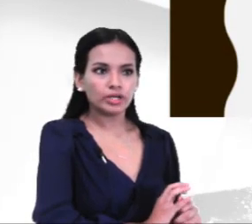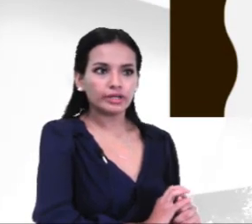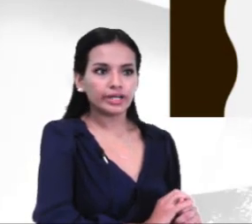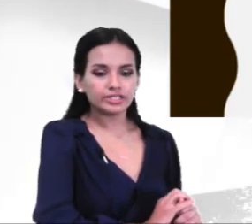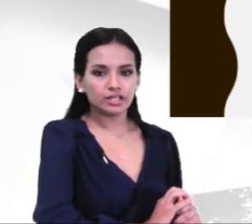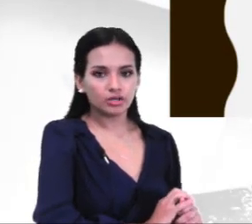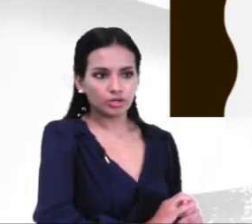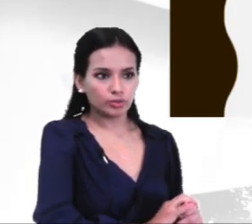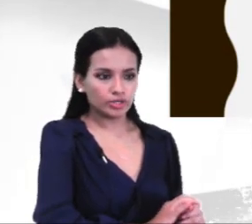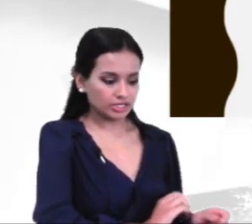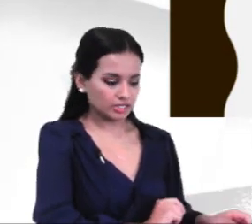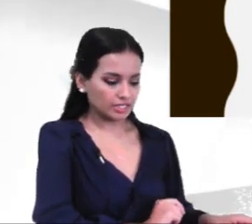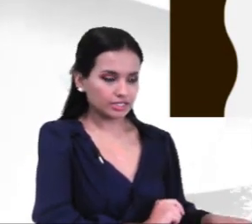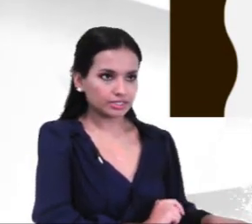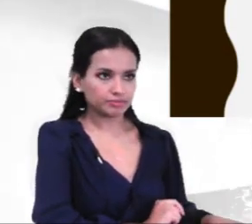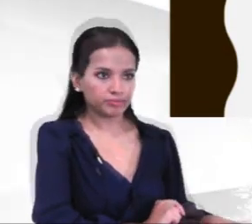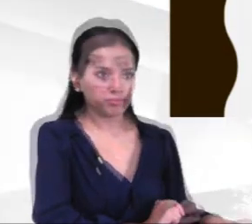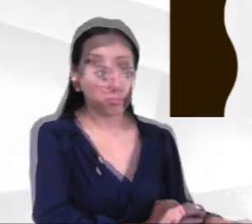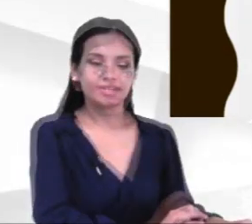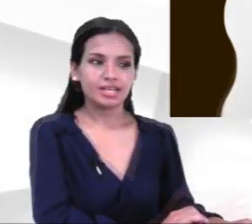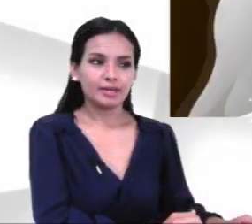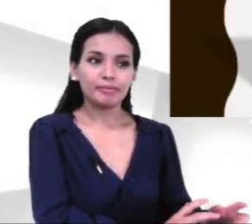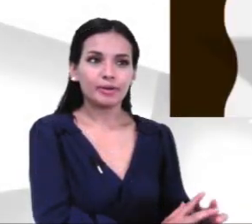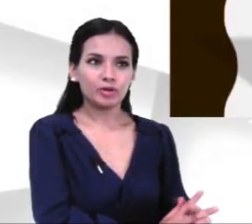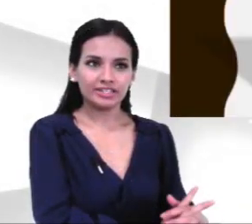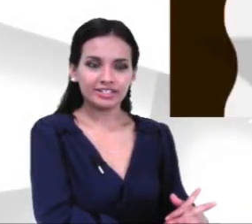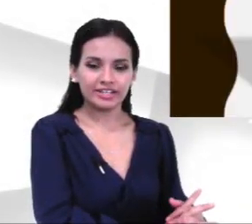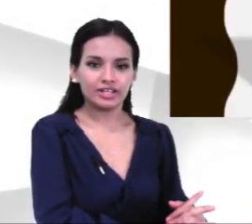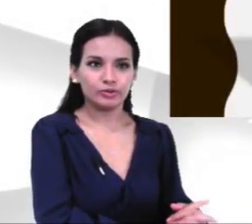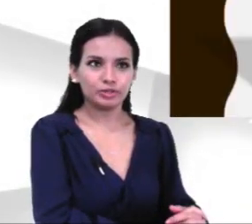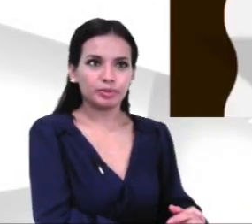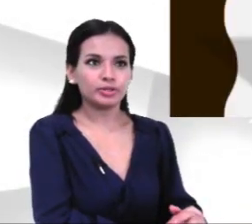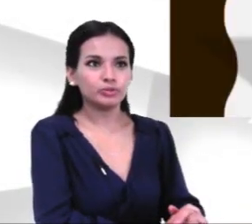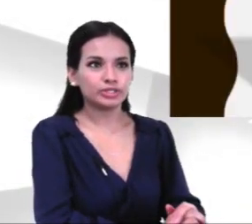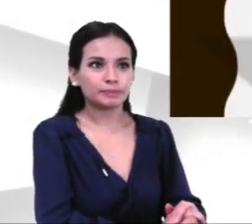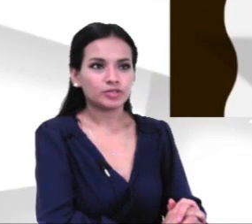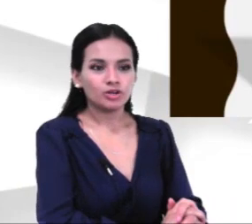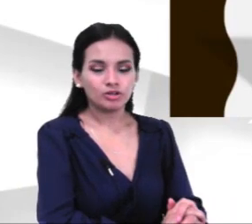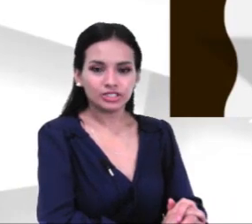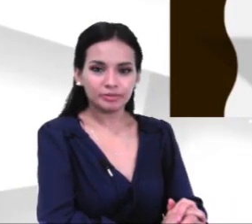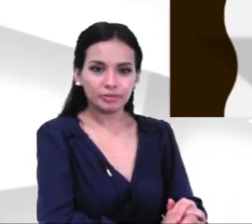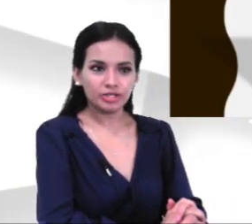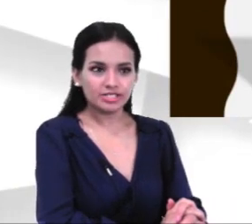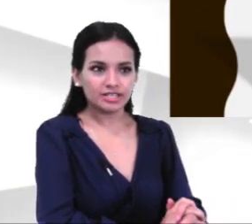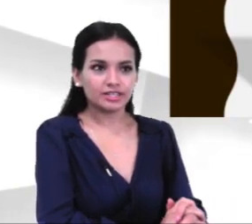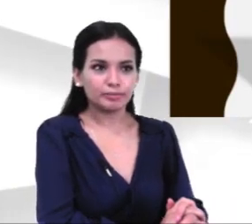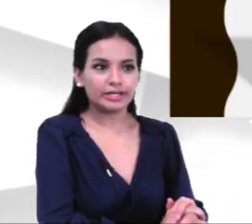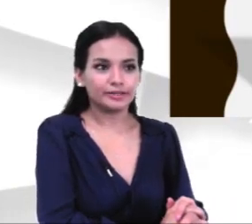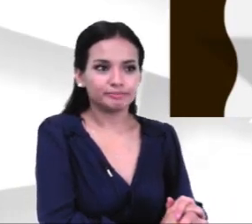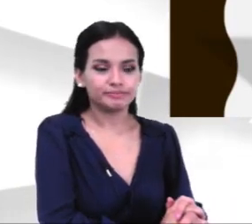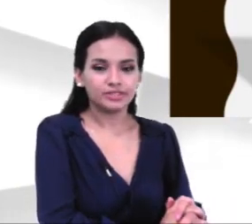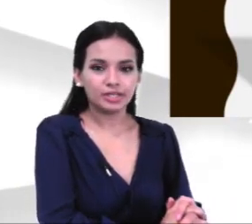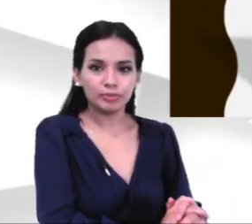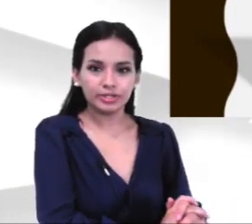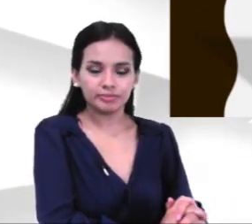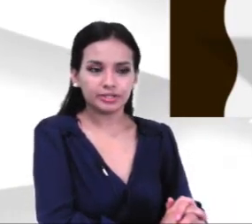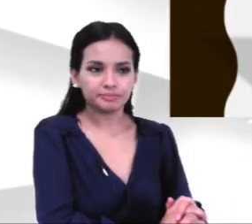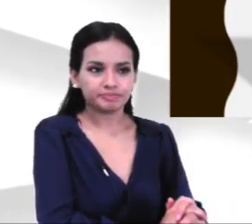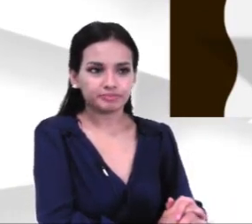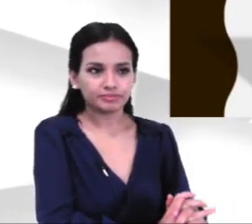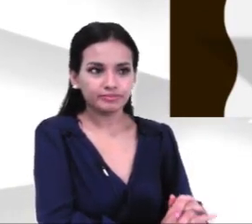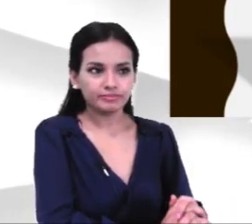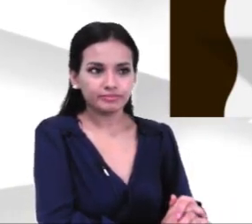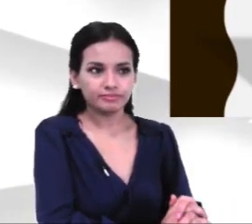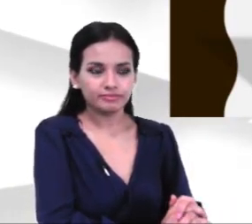una cascada con aguas cristalinas veamos la tercera y última pregunta observemos la siguiente imagen que pueden